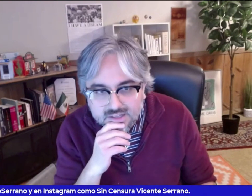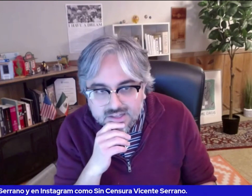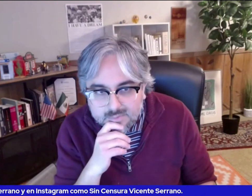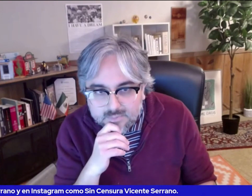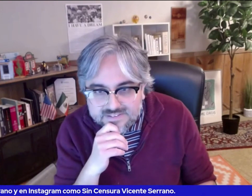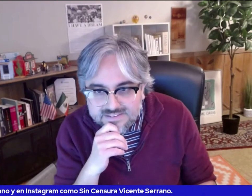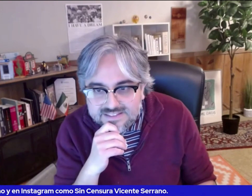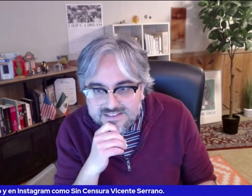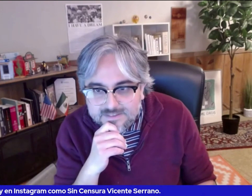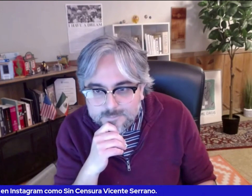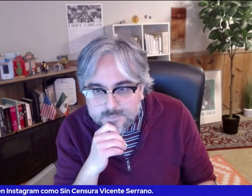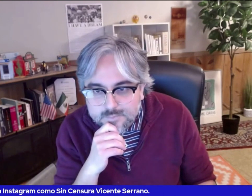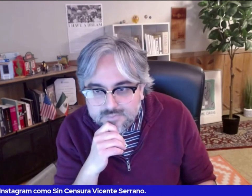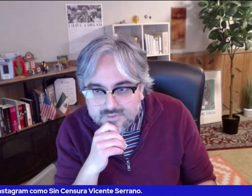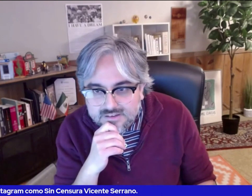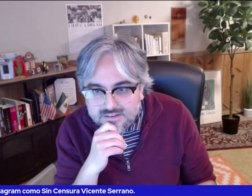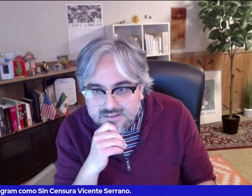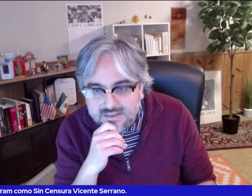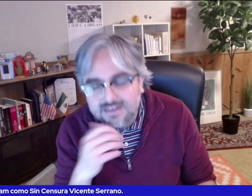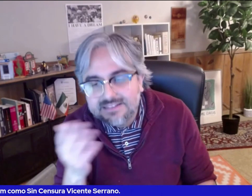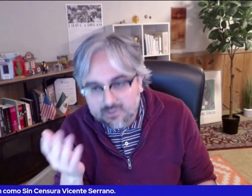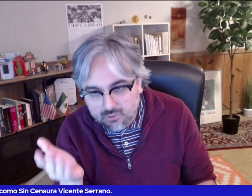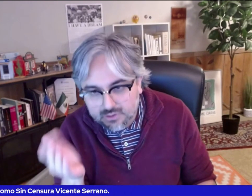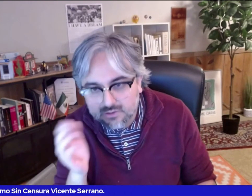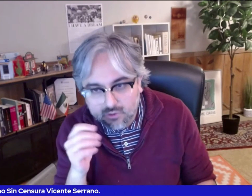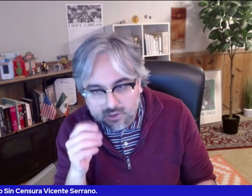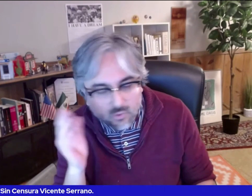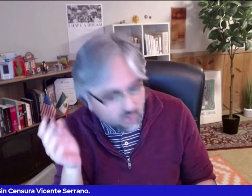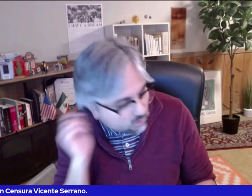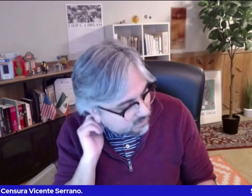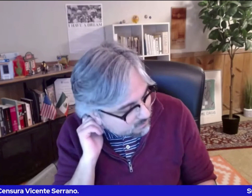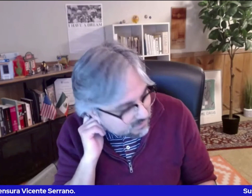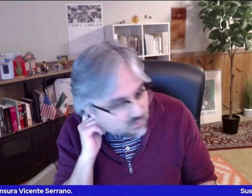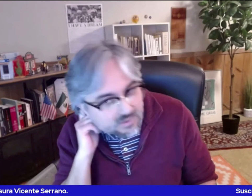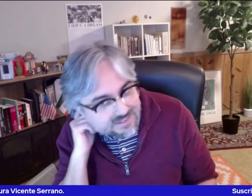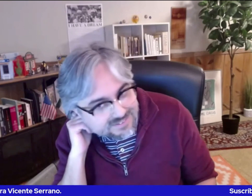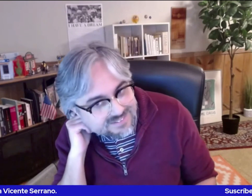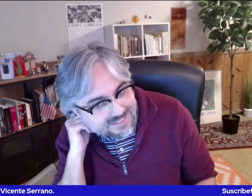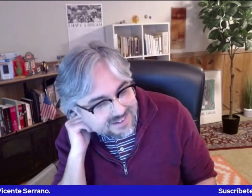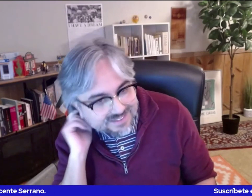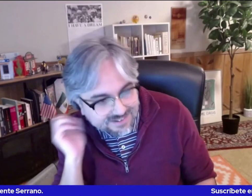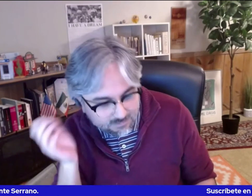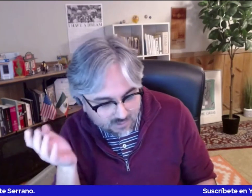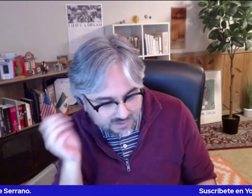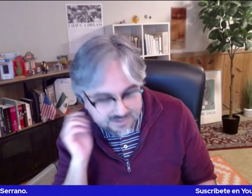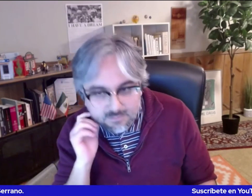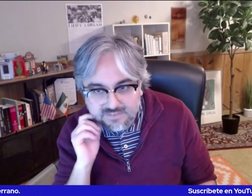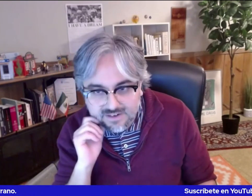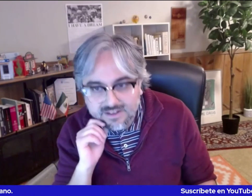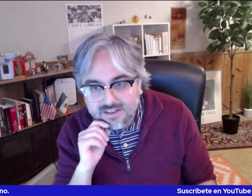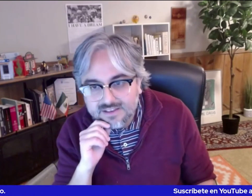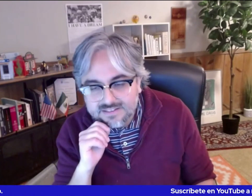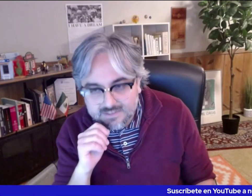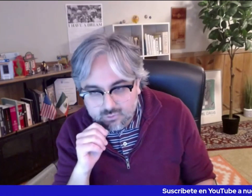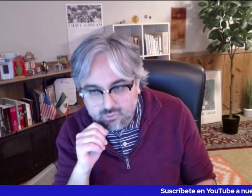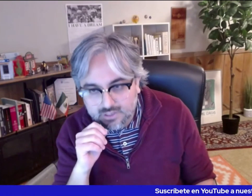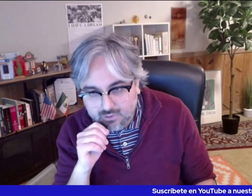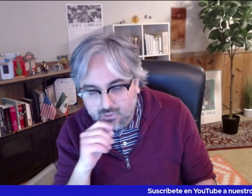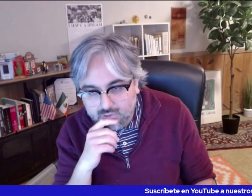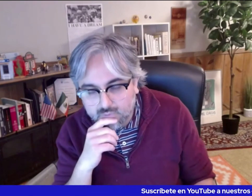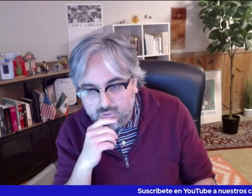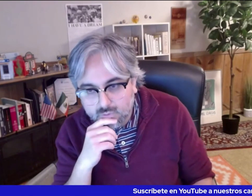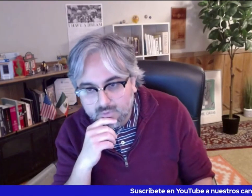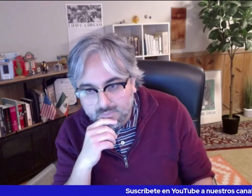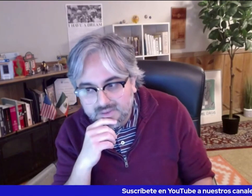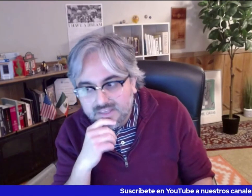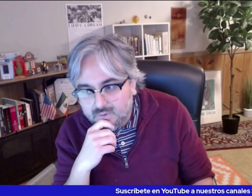El presidente, el Instituto Tecnológico Autónomo de México, gracias querida Nayeli, me lo acaba de pasar, Instituto